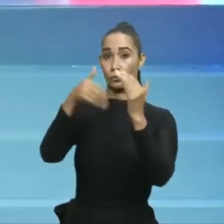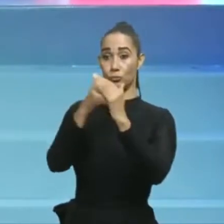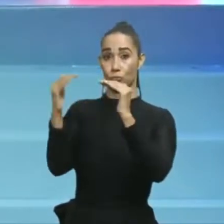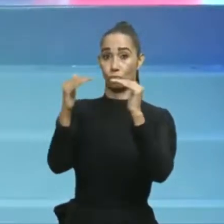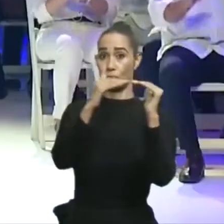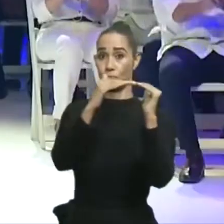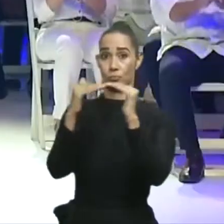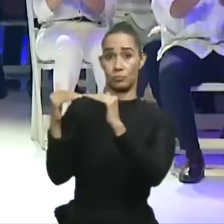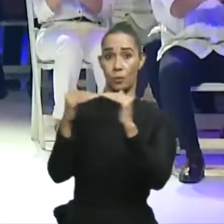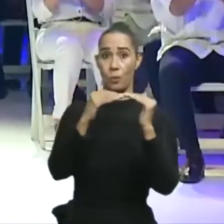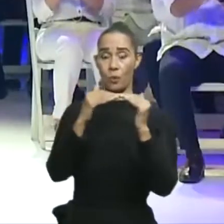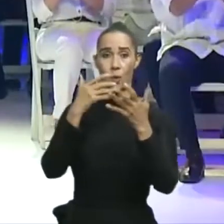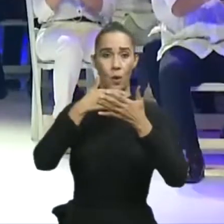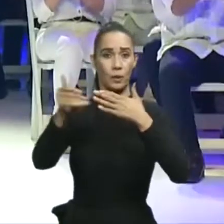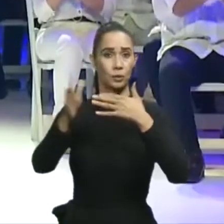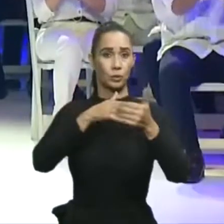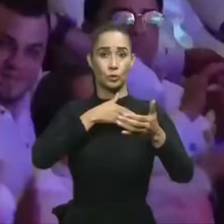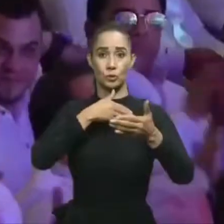nadie